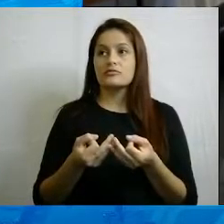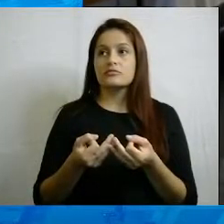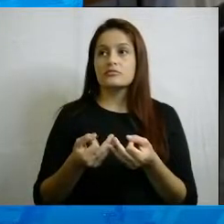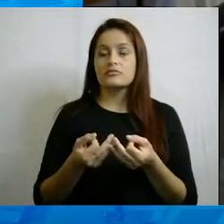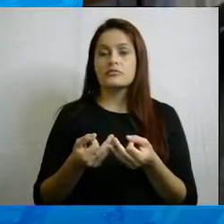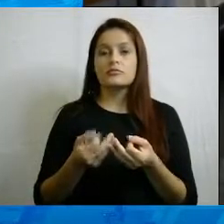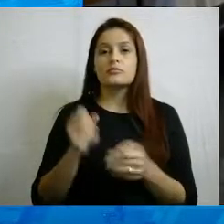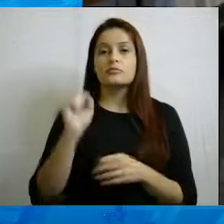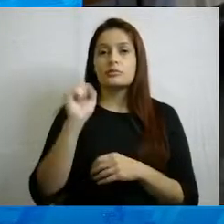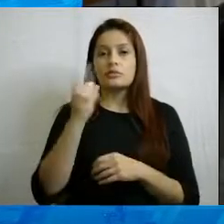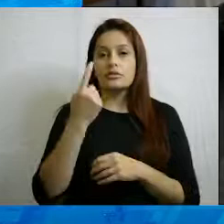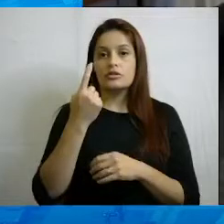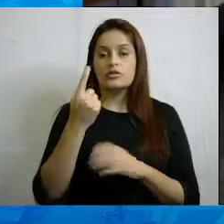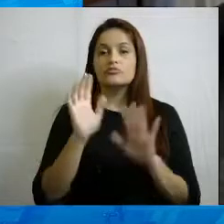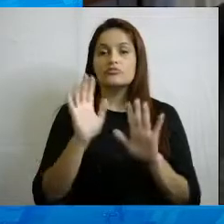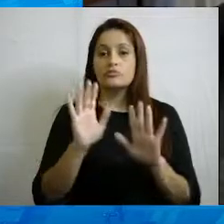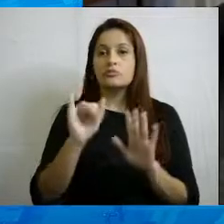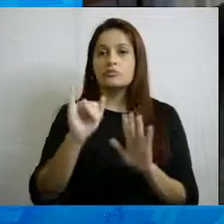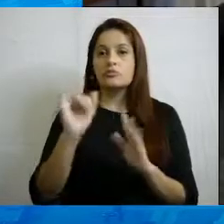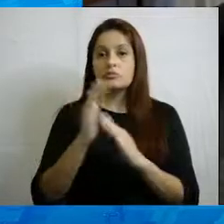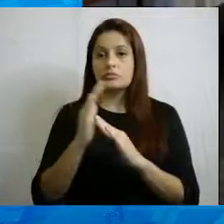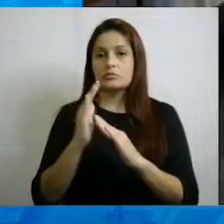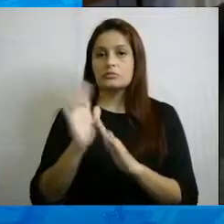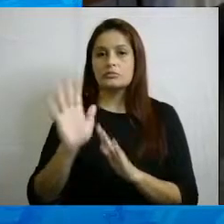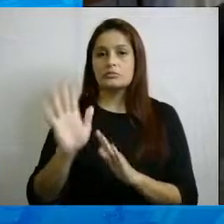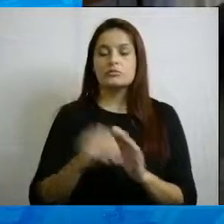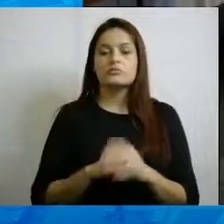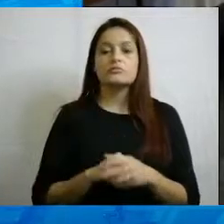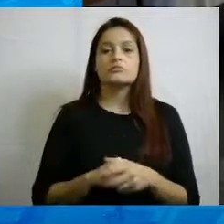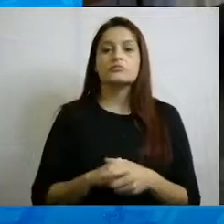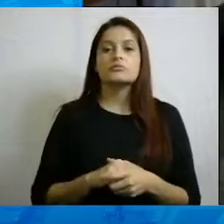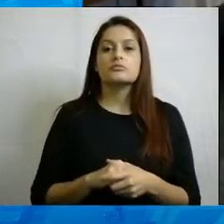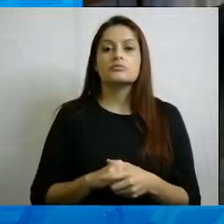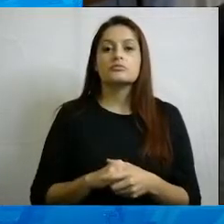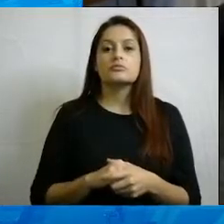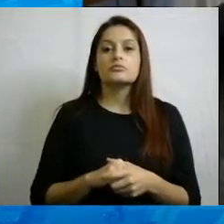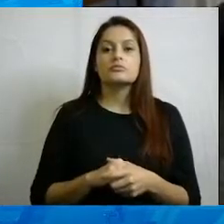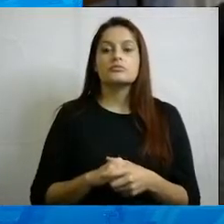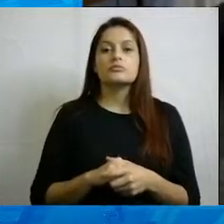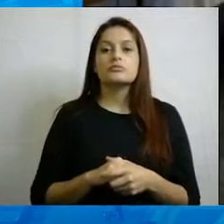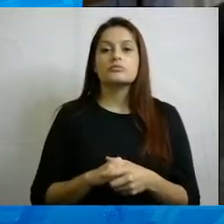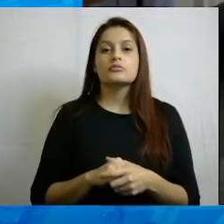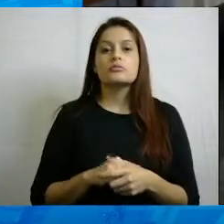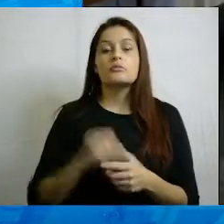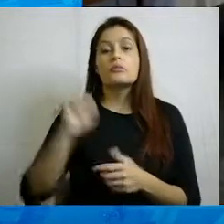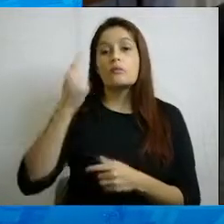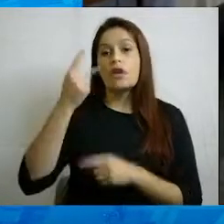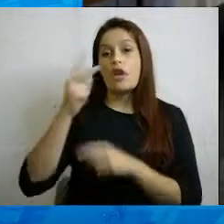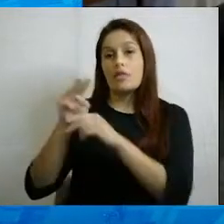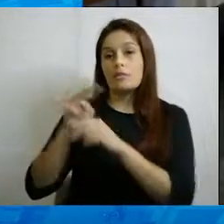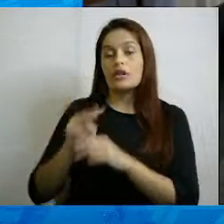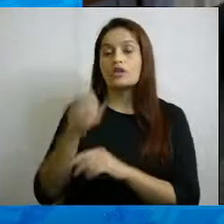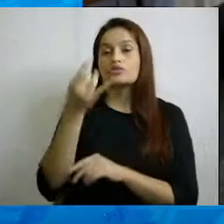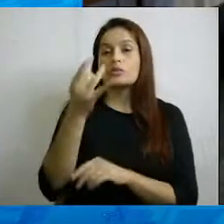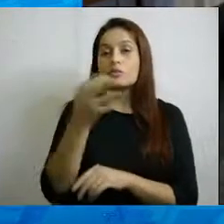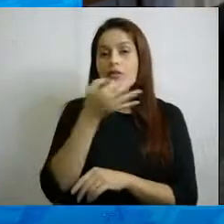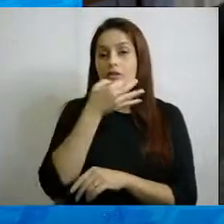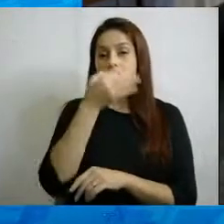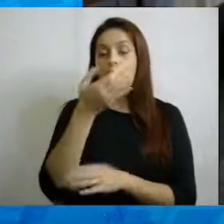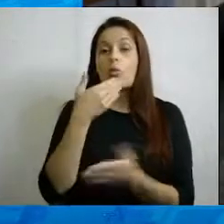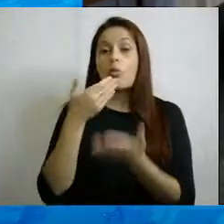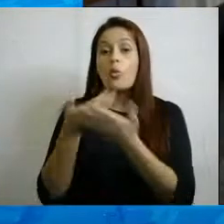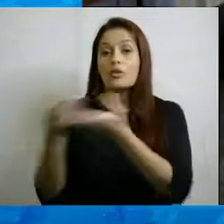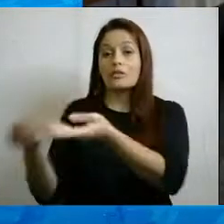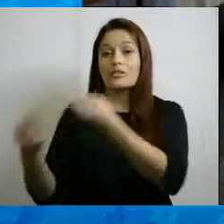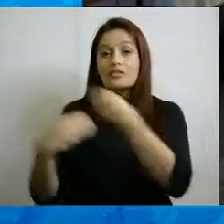Voy a darle al administrador primero, pero al tiro, directora. Sí, disculpe, directora. Solo comentar que cuando asumimos